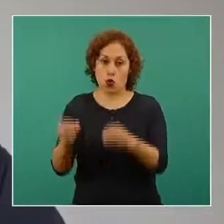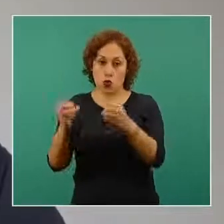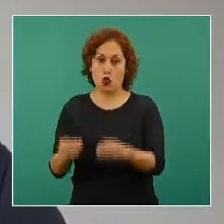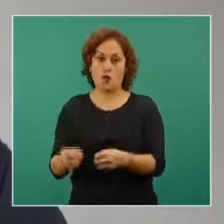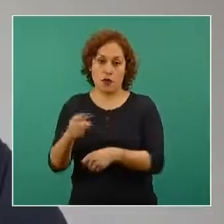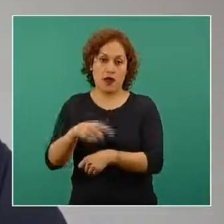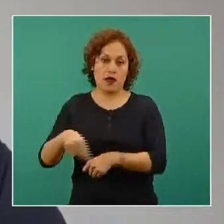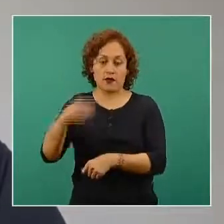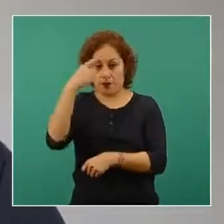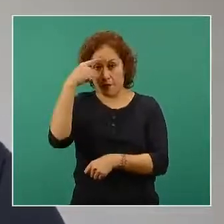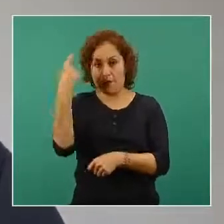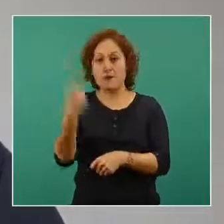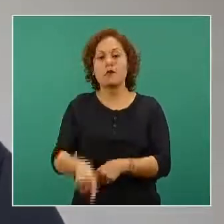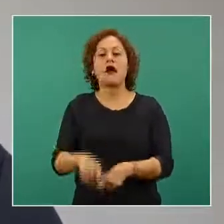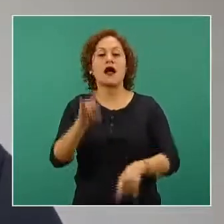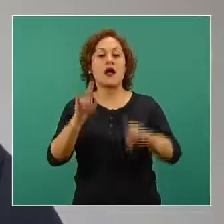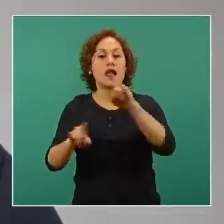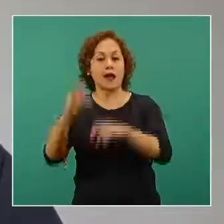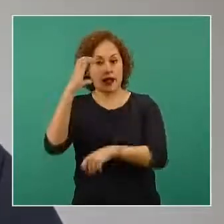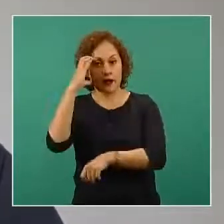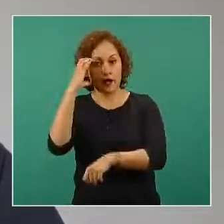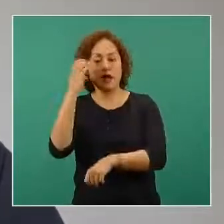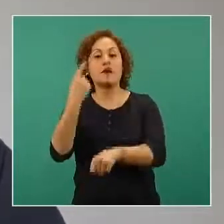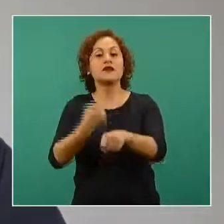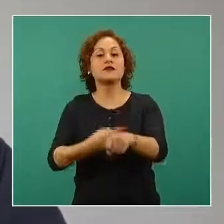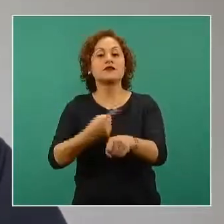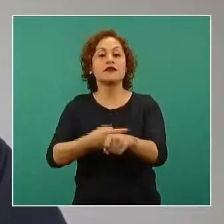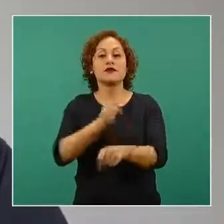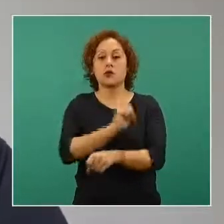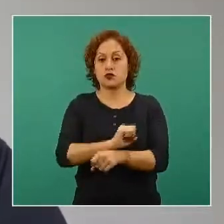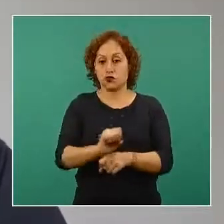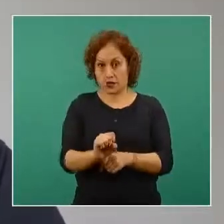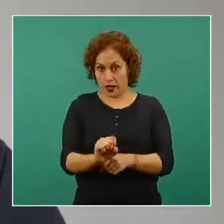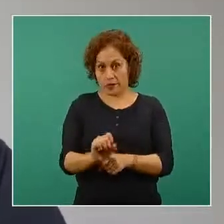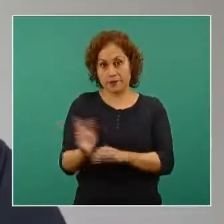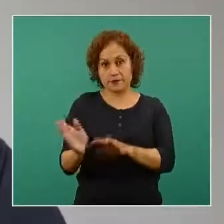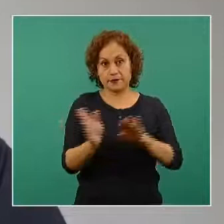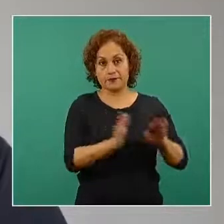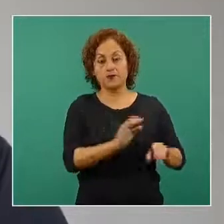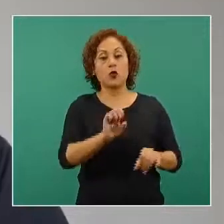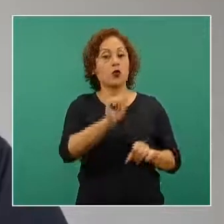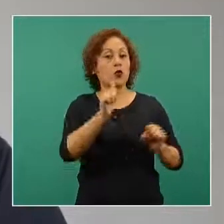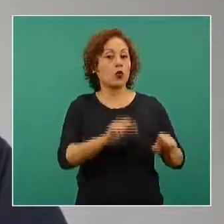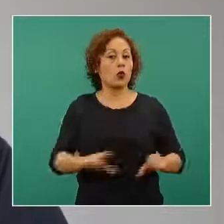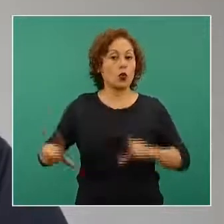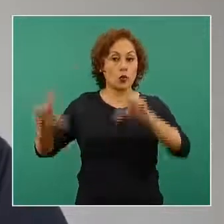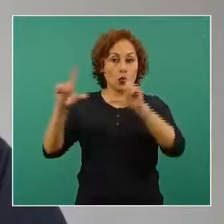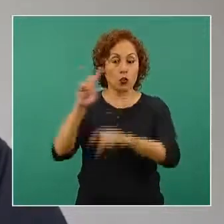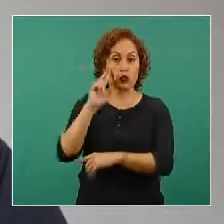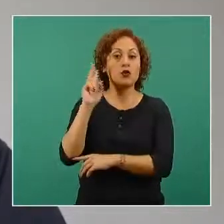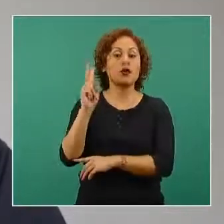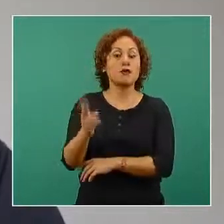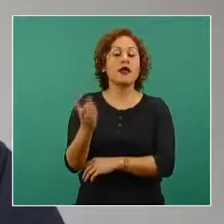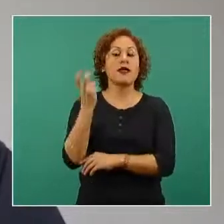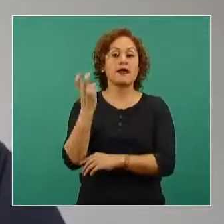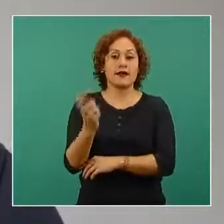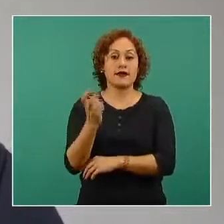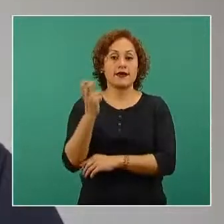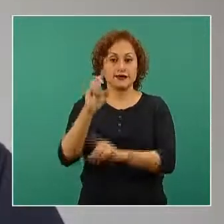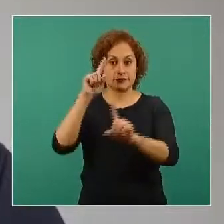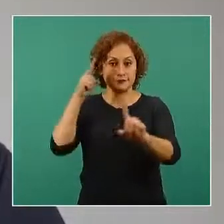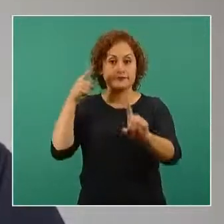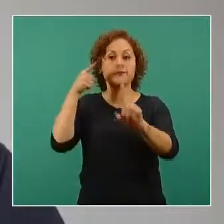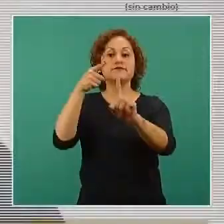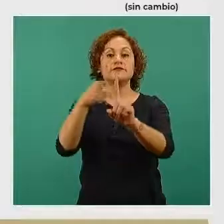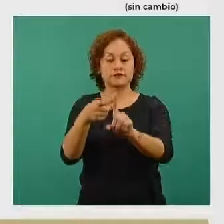camas generales. Si vemos la siguiente diapositiva, es una diapositiva similar, pero ahora nos enfocamos en las